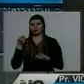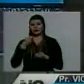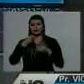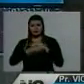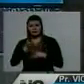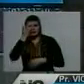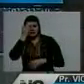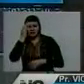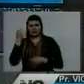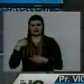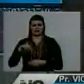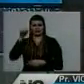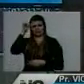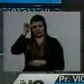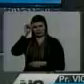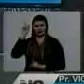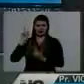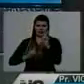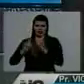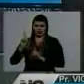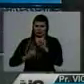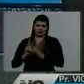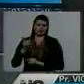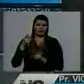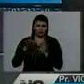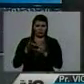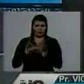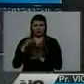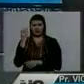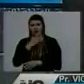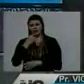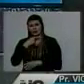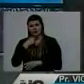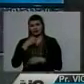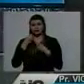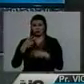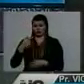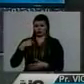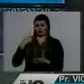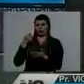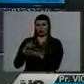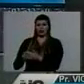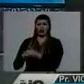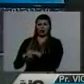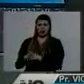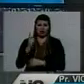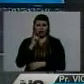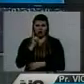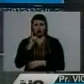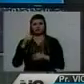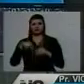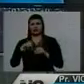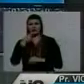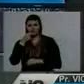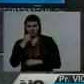aquellos que hablan de higiene, pero les gusta el chiquero. Si yo pago coima al policía de tránsito,